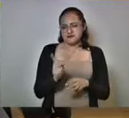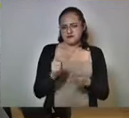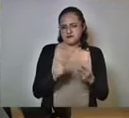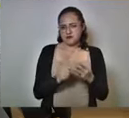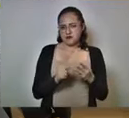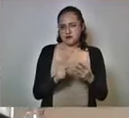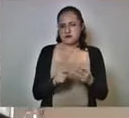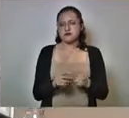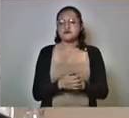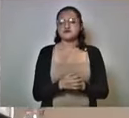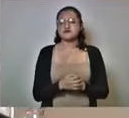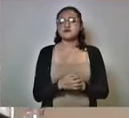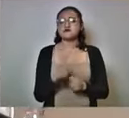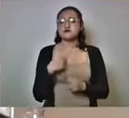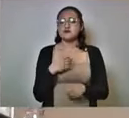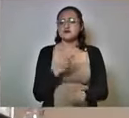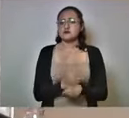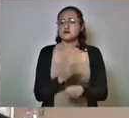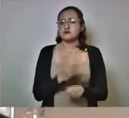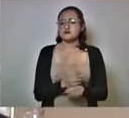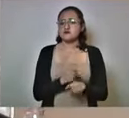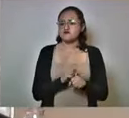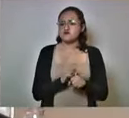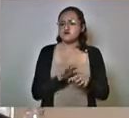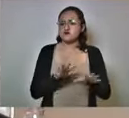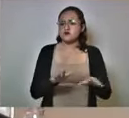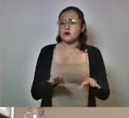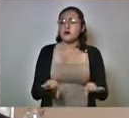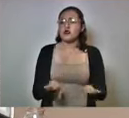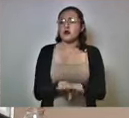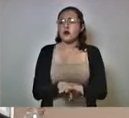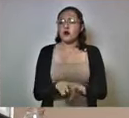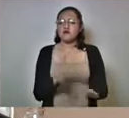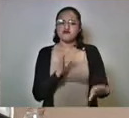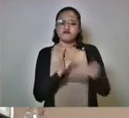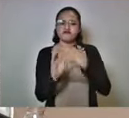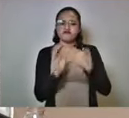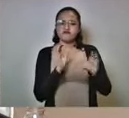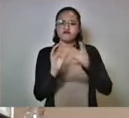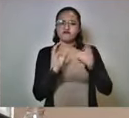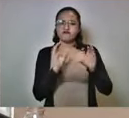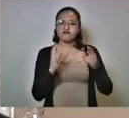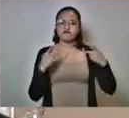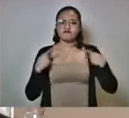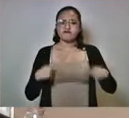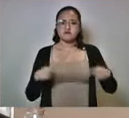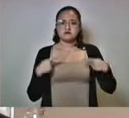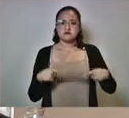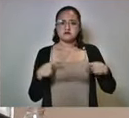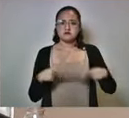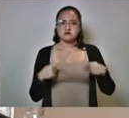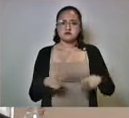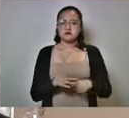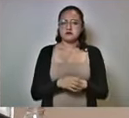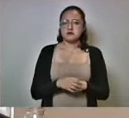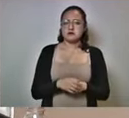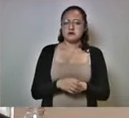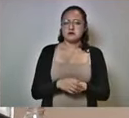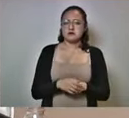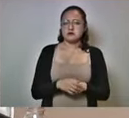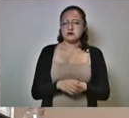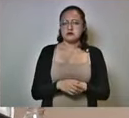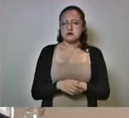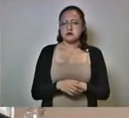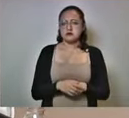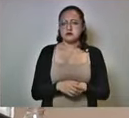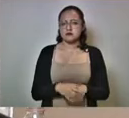nosotros distribuyendo diferentes formas de comunicación con la gente. Estamos